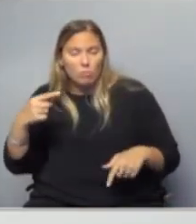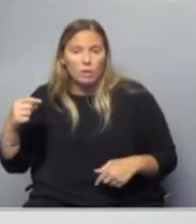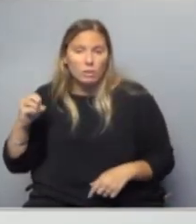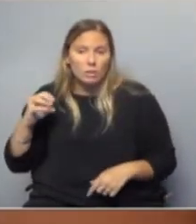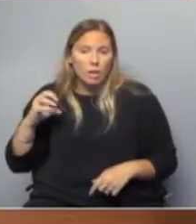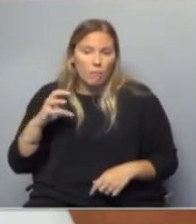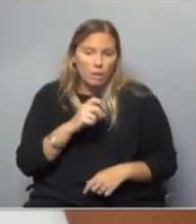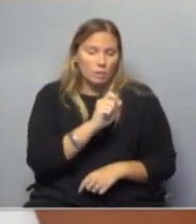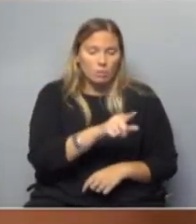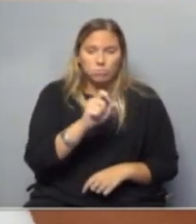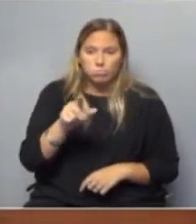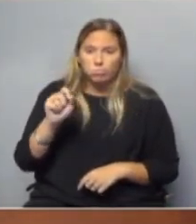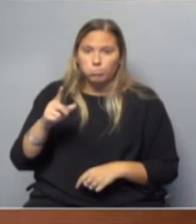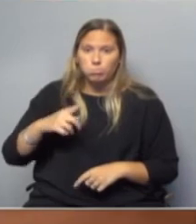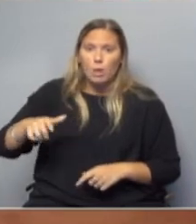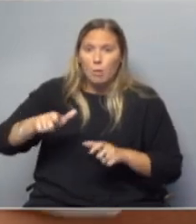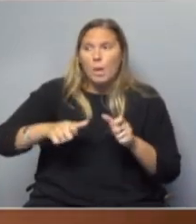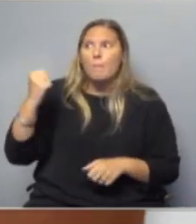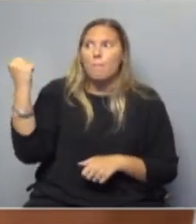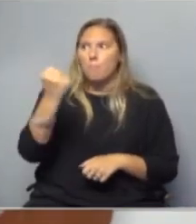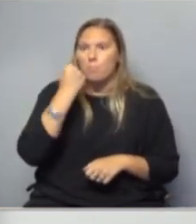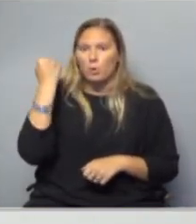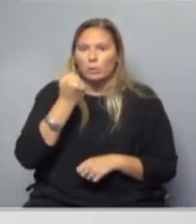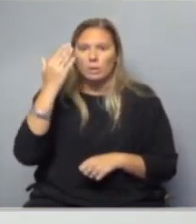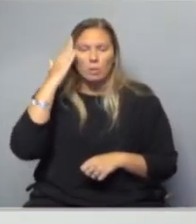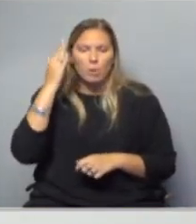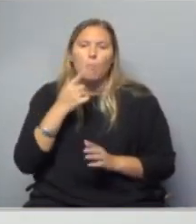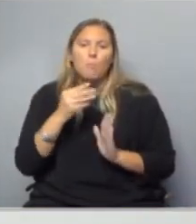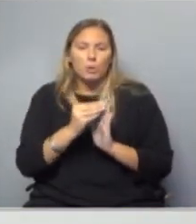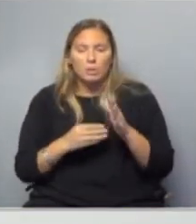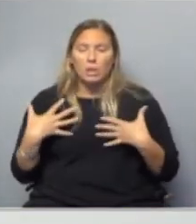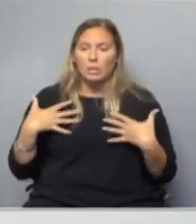en nuestra población es muy importante para ayudar a definir políticas